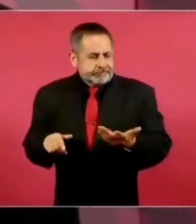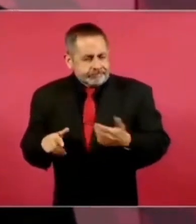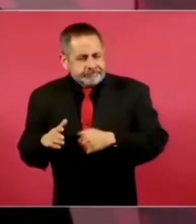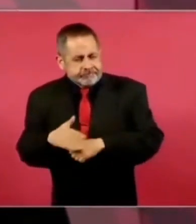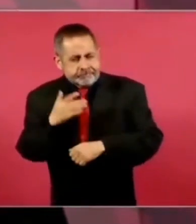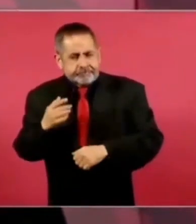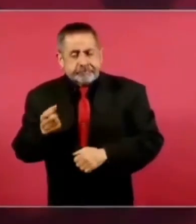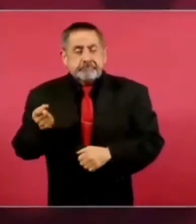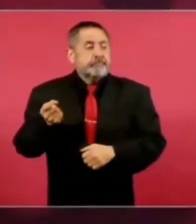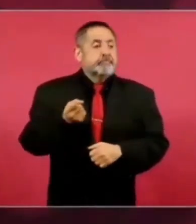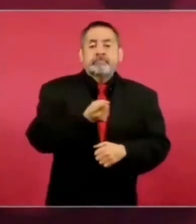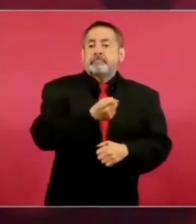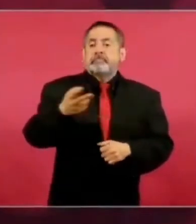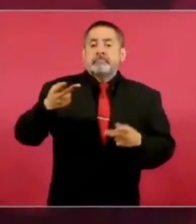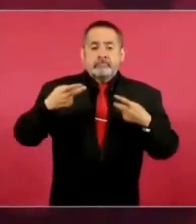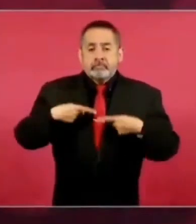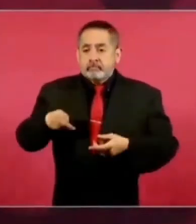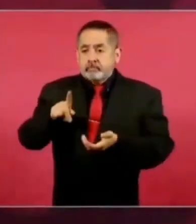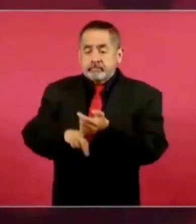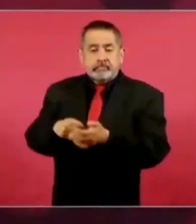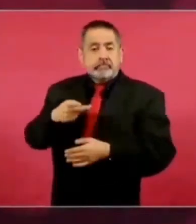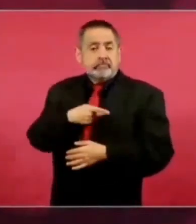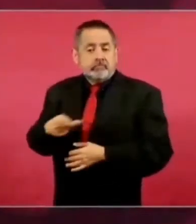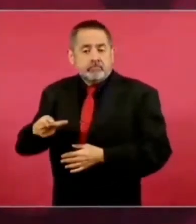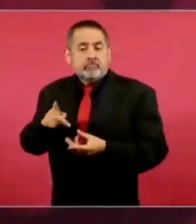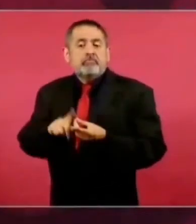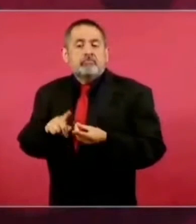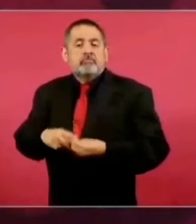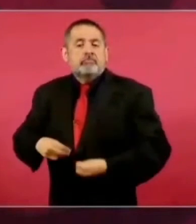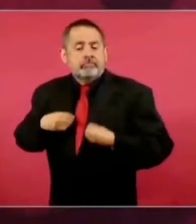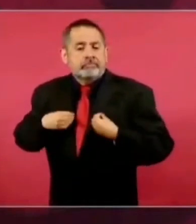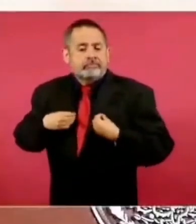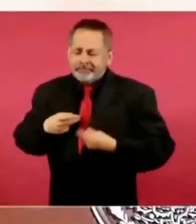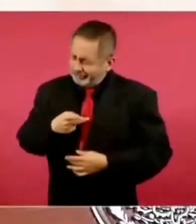México está en el sur-sureste.